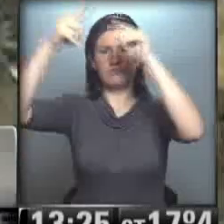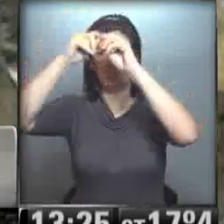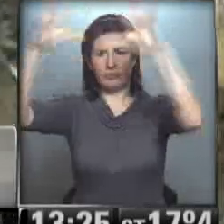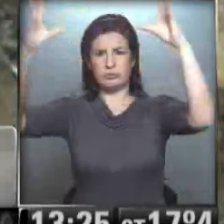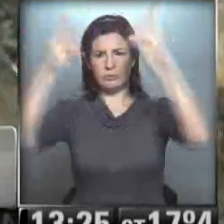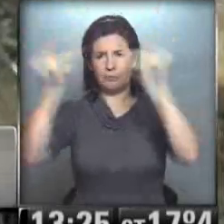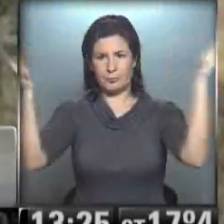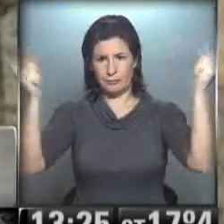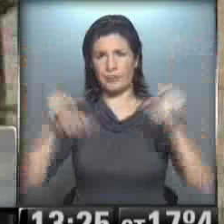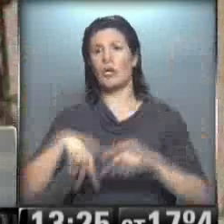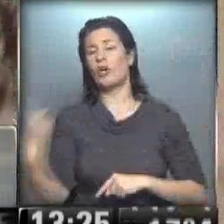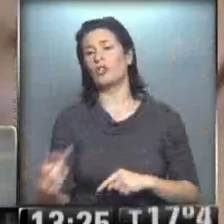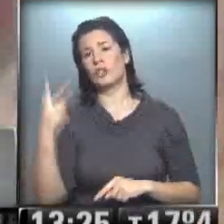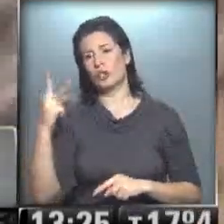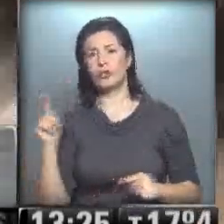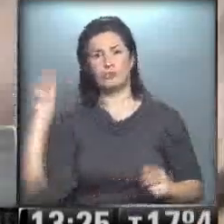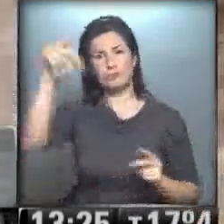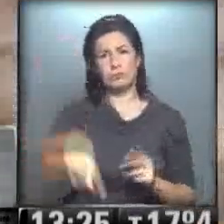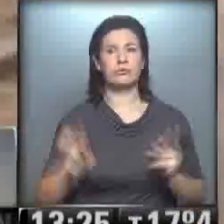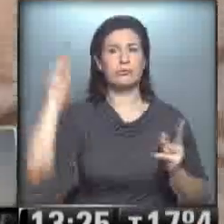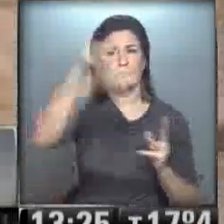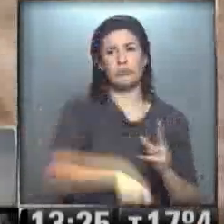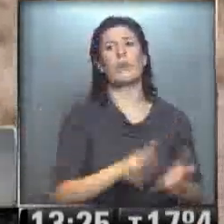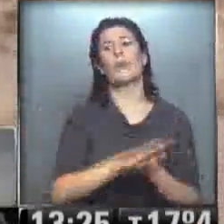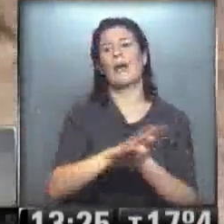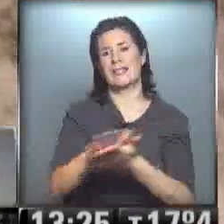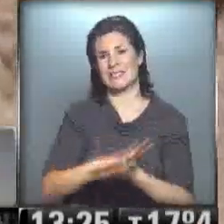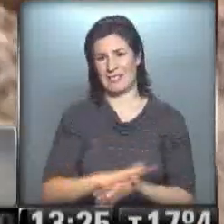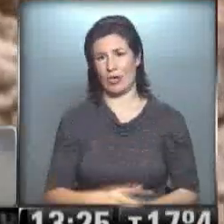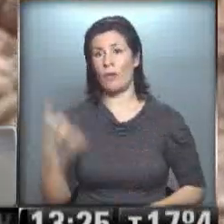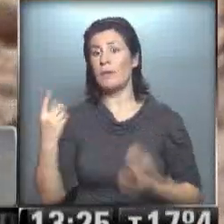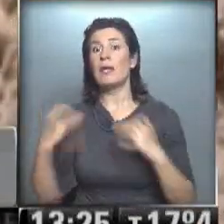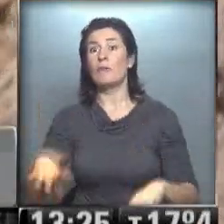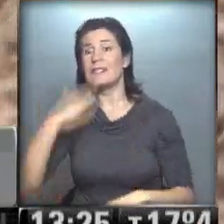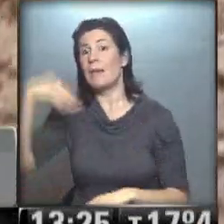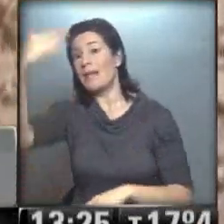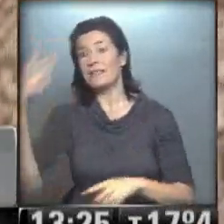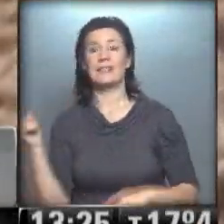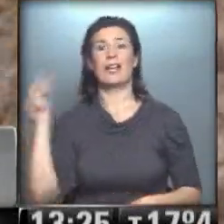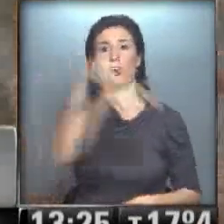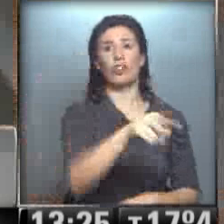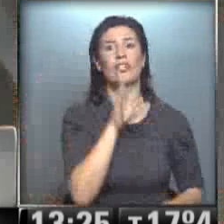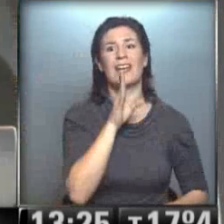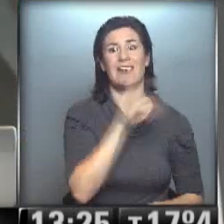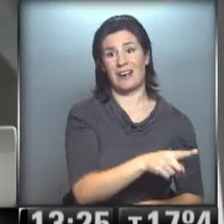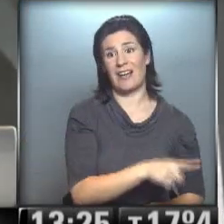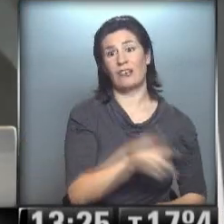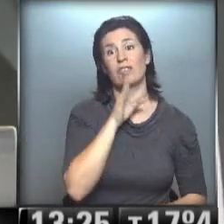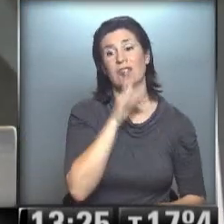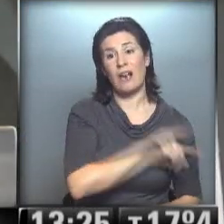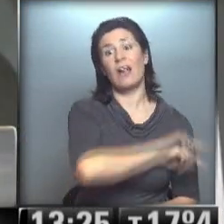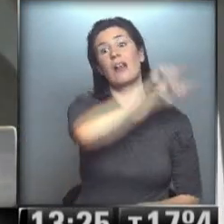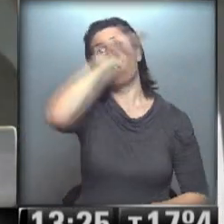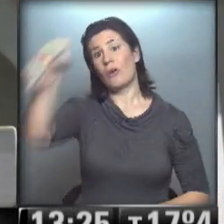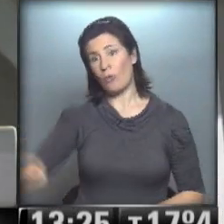en zonas deshabitadas. Estamos hablando del ataque que inicialmente llegó desde Palestina hacia Israel y que fue respondido con fuerza por